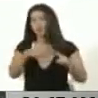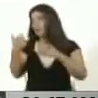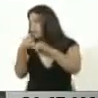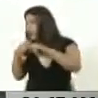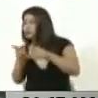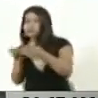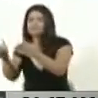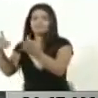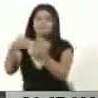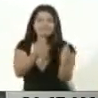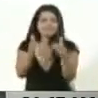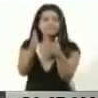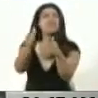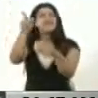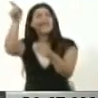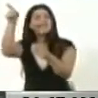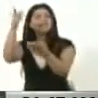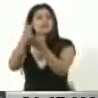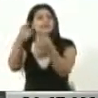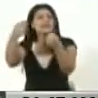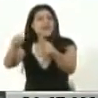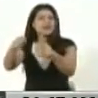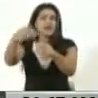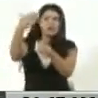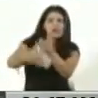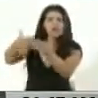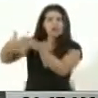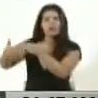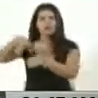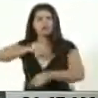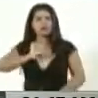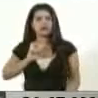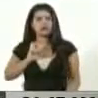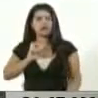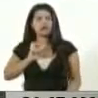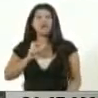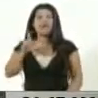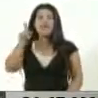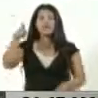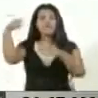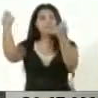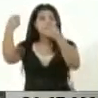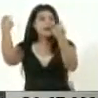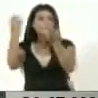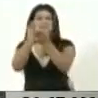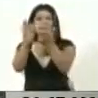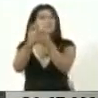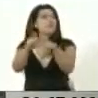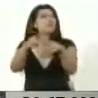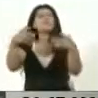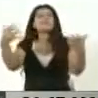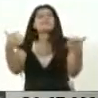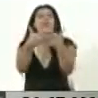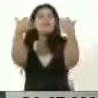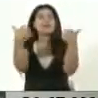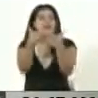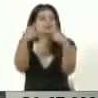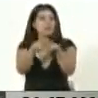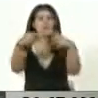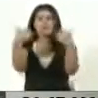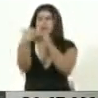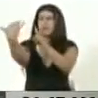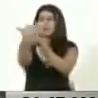una propaganda de guerra para un despliegue, ¿verdad?, de operaciones de guerra que nos están aplicando